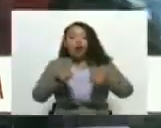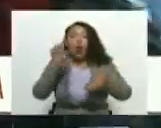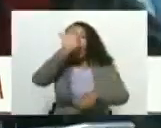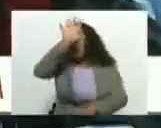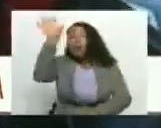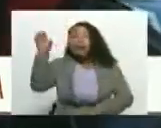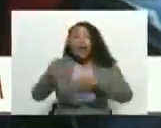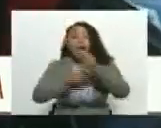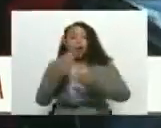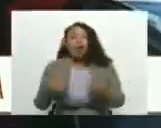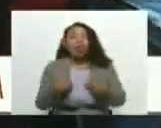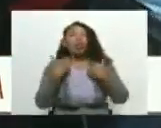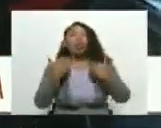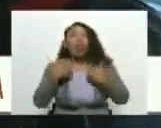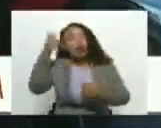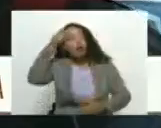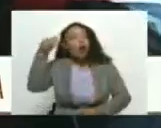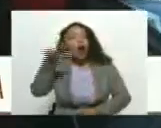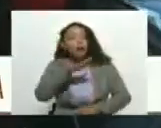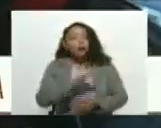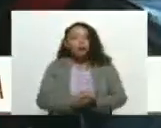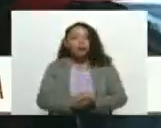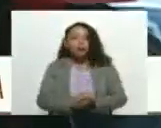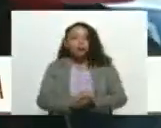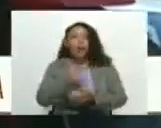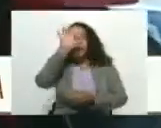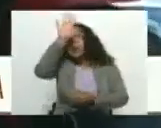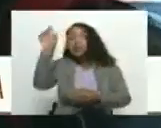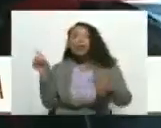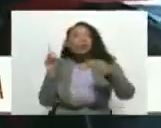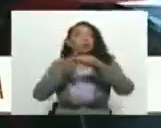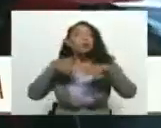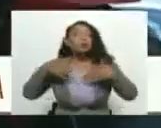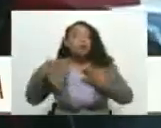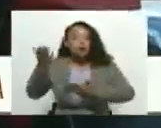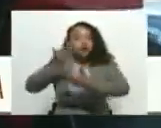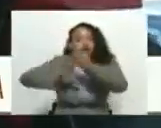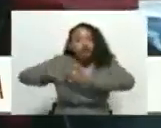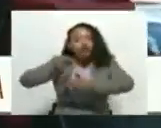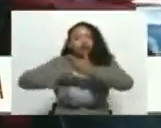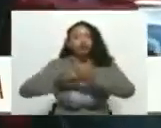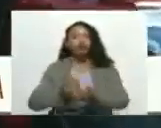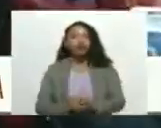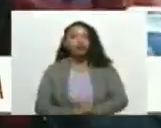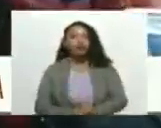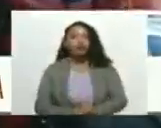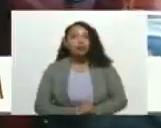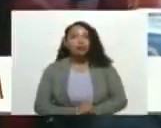causan sufrimiento a nuestro pueblo, los países que se suman a las relaciones de cooperación.